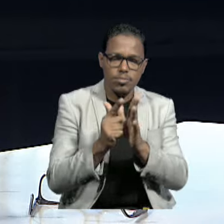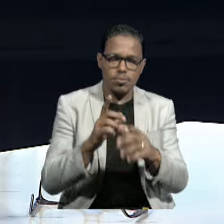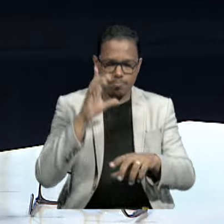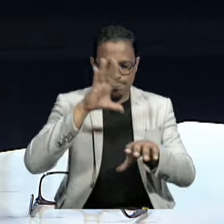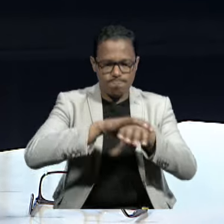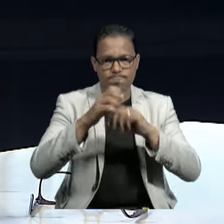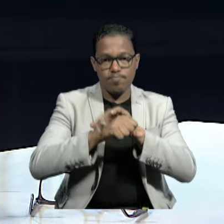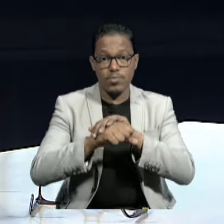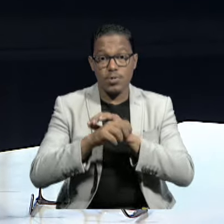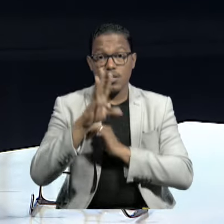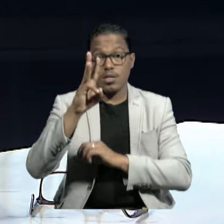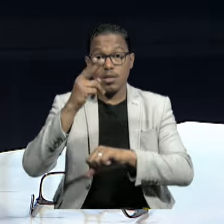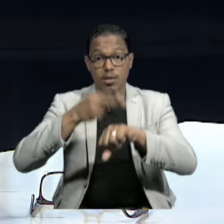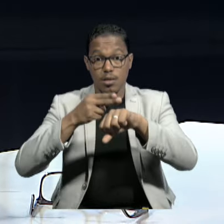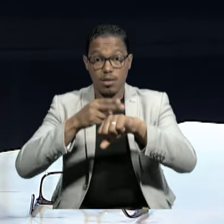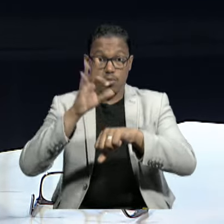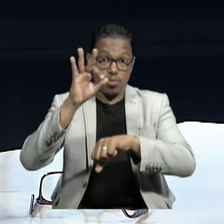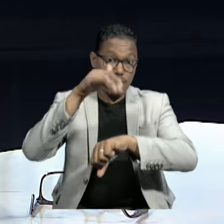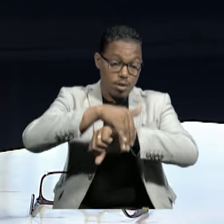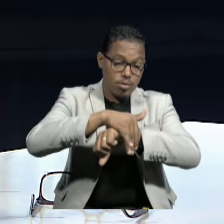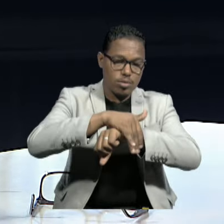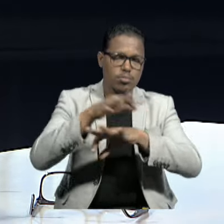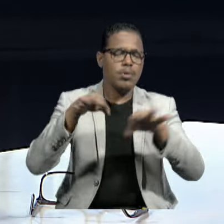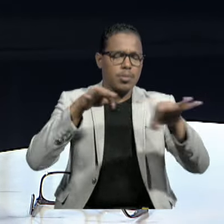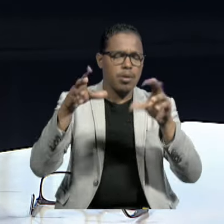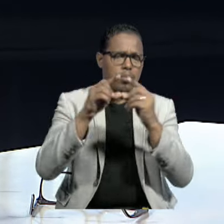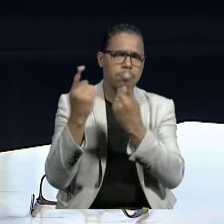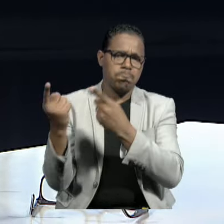próximas emisiones de Central de Noticias, 6 de la tarde y 9 de la